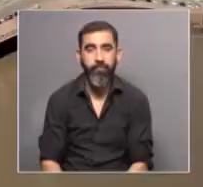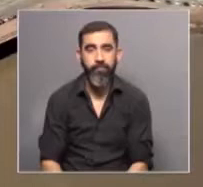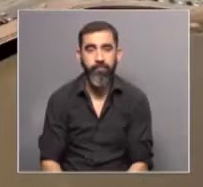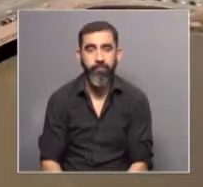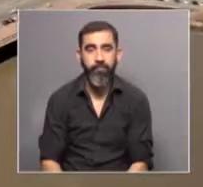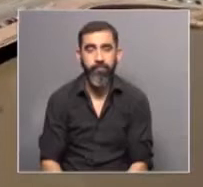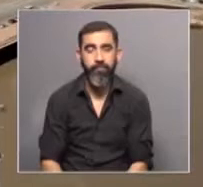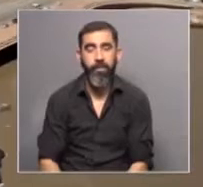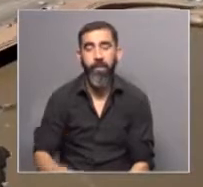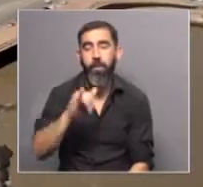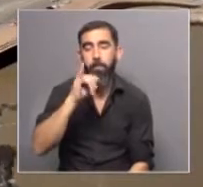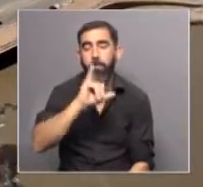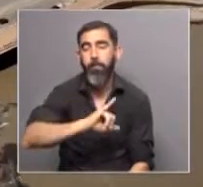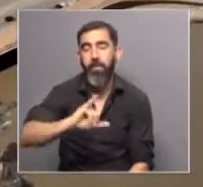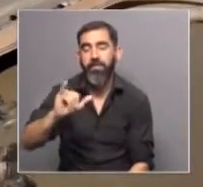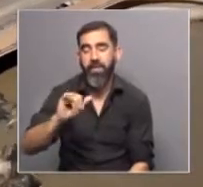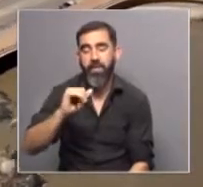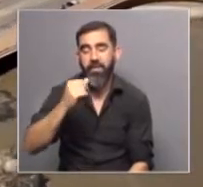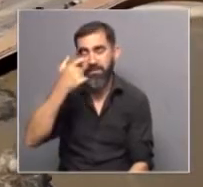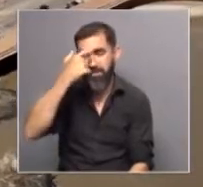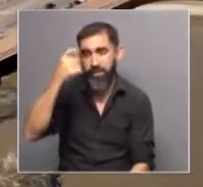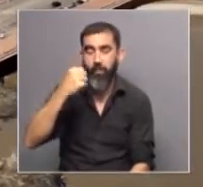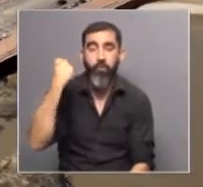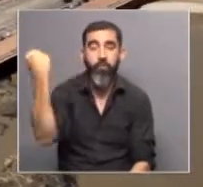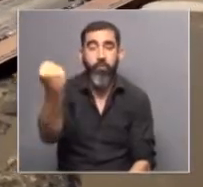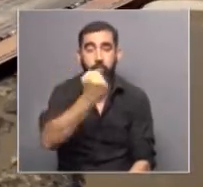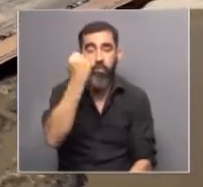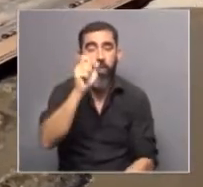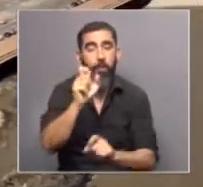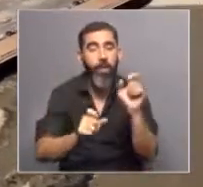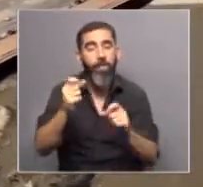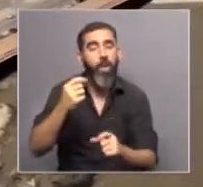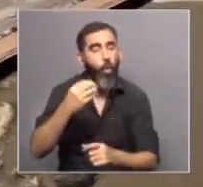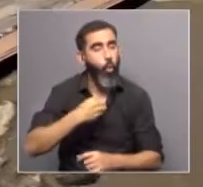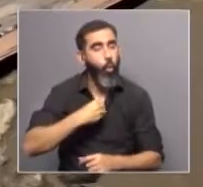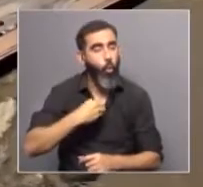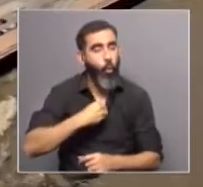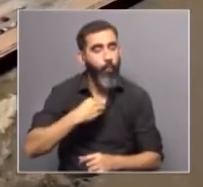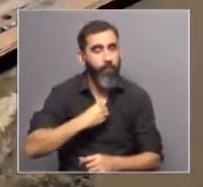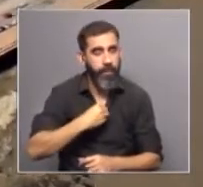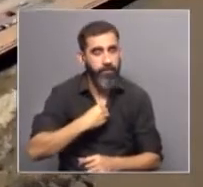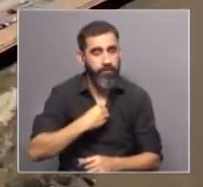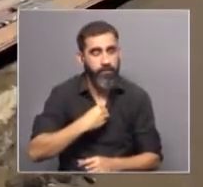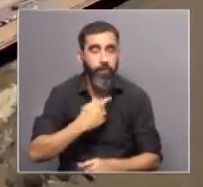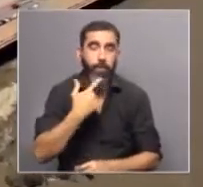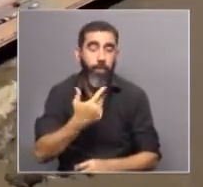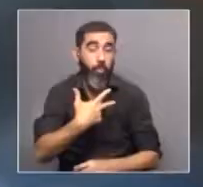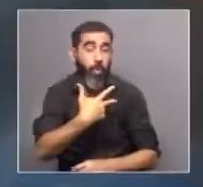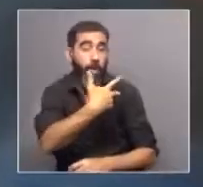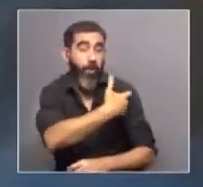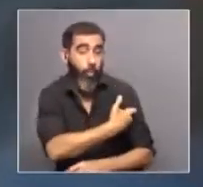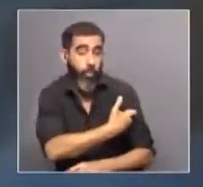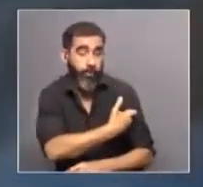El mensaje científico es fundamental para que la gente confíe y crea, por ejemplo, tengo un ejemplo en las vacunas. O